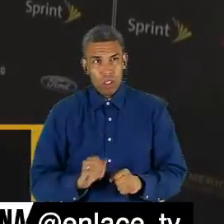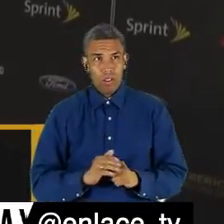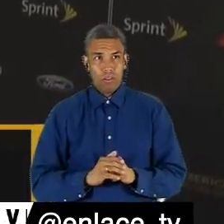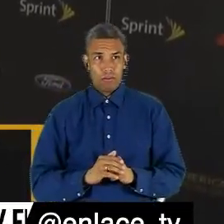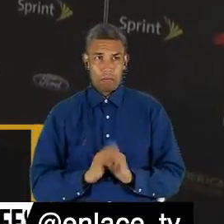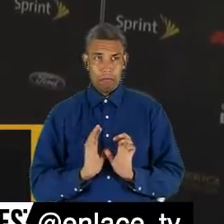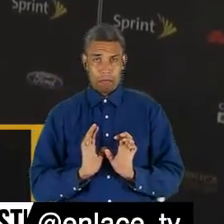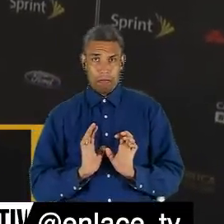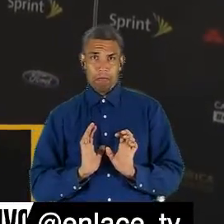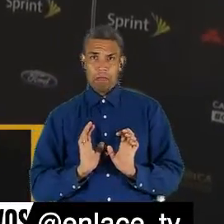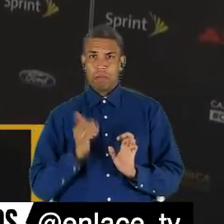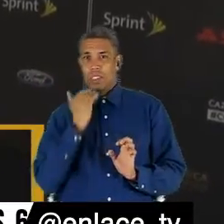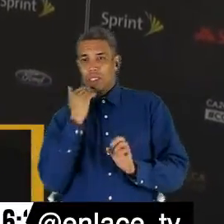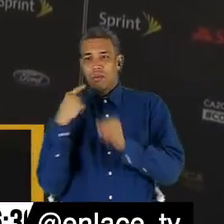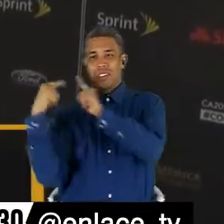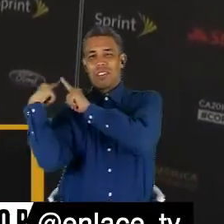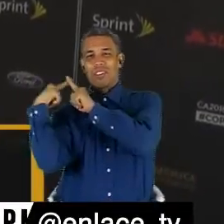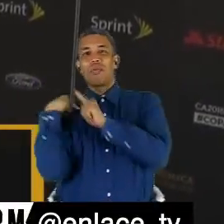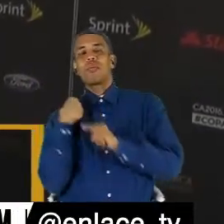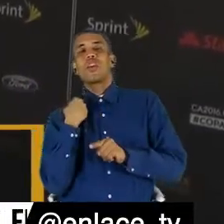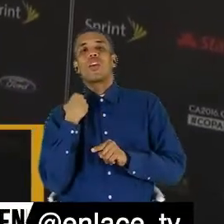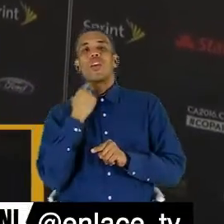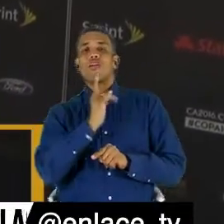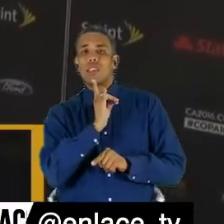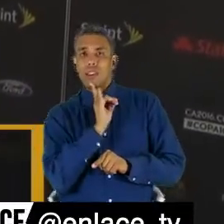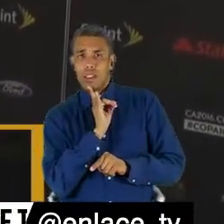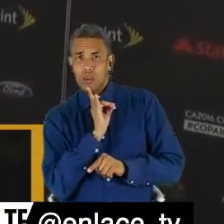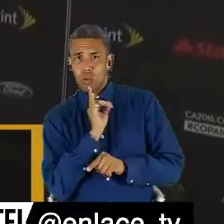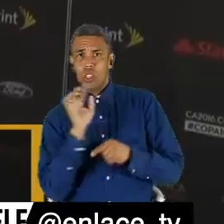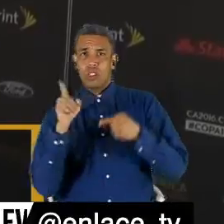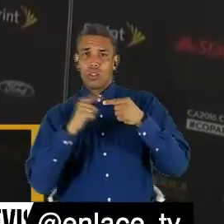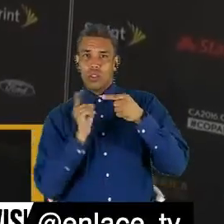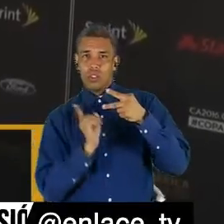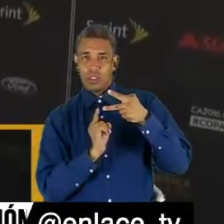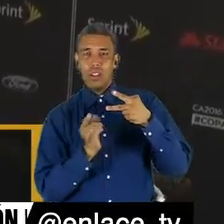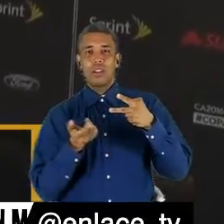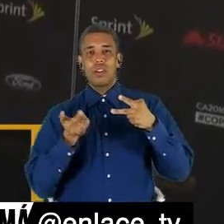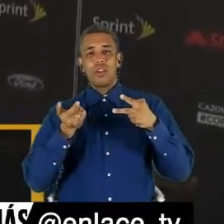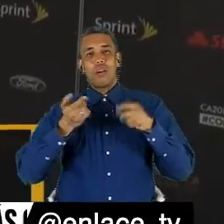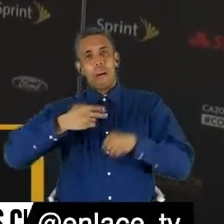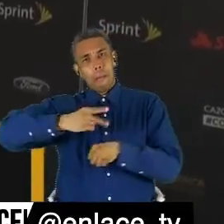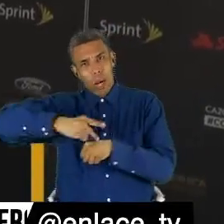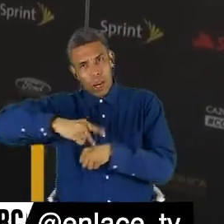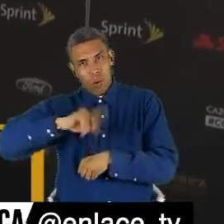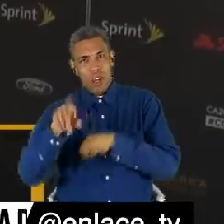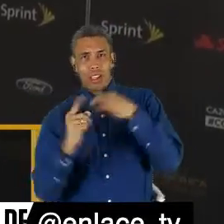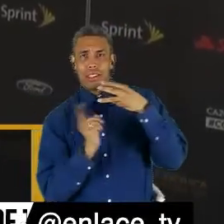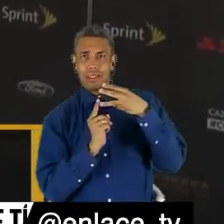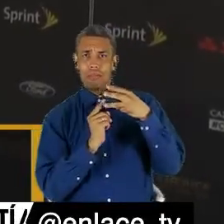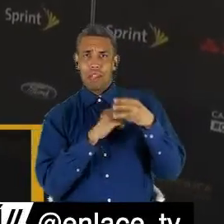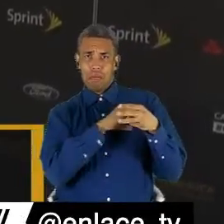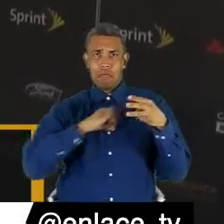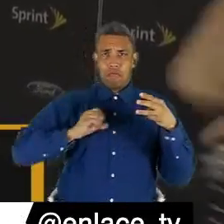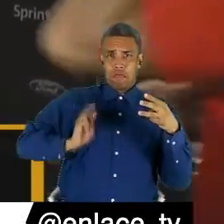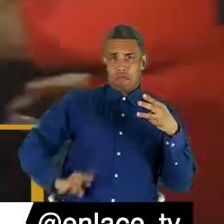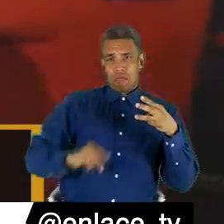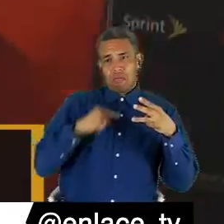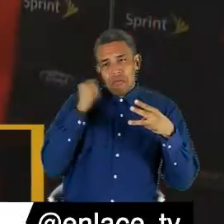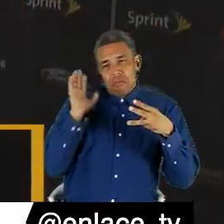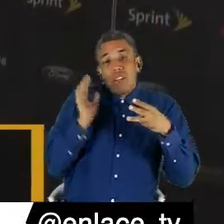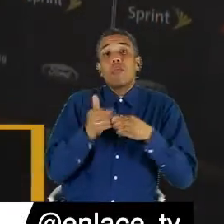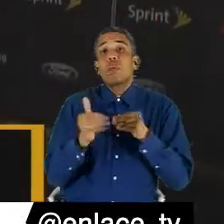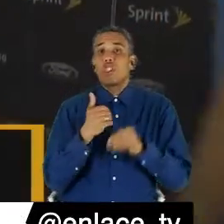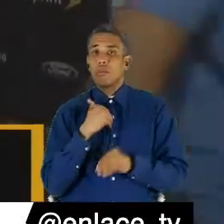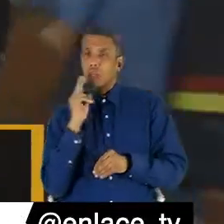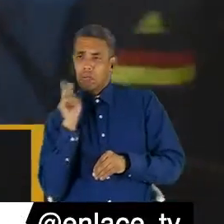partidos, los tres partidos que ha jugado, me ha gustado muchísimo. Y el equipo va en una etapa de reconstrucción, de nueva